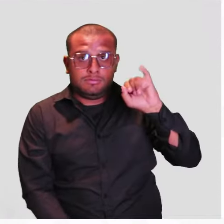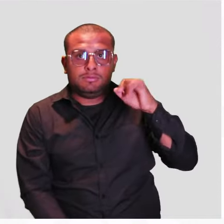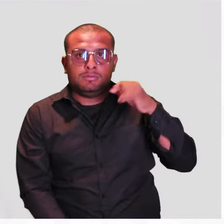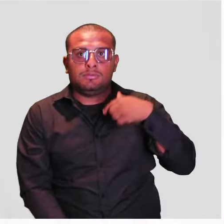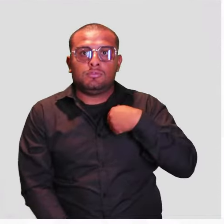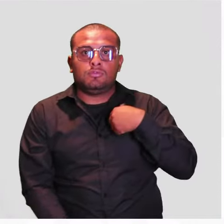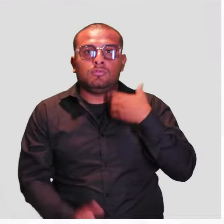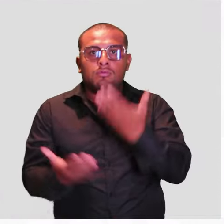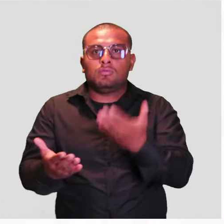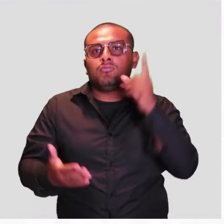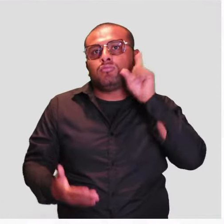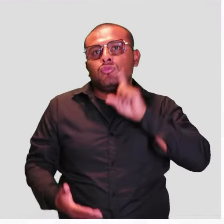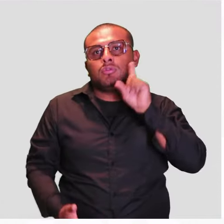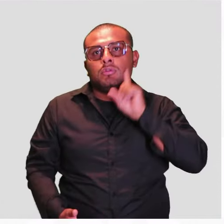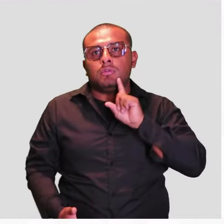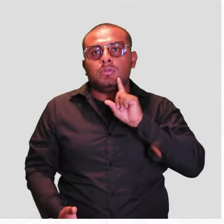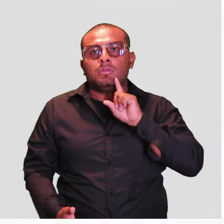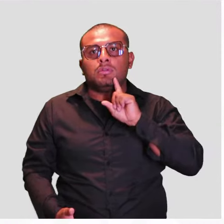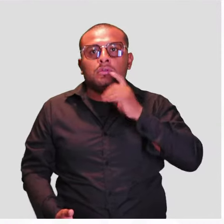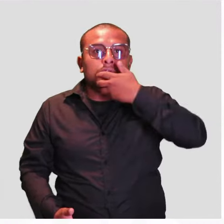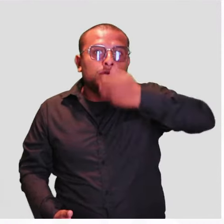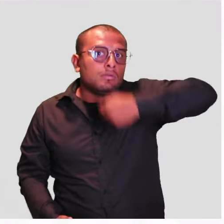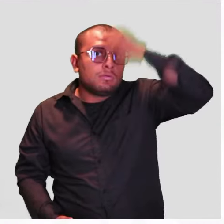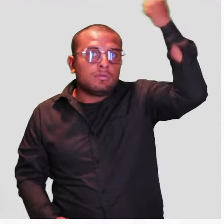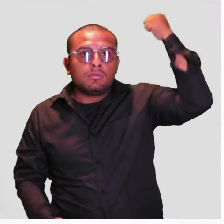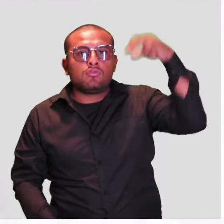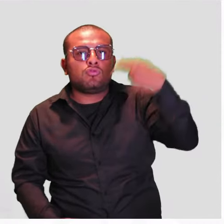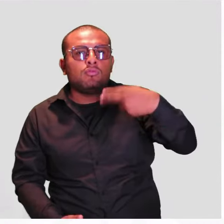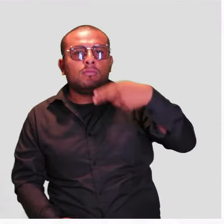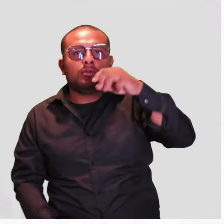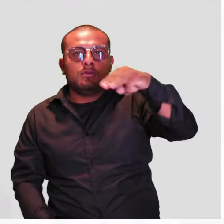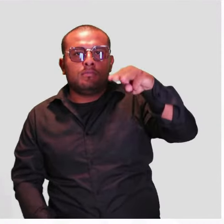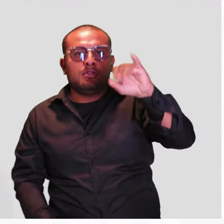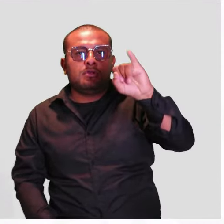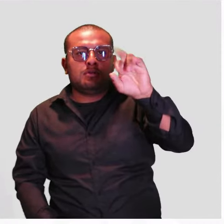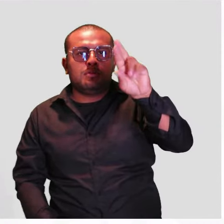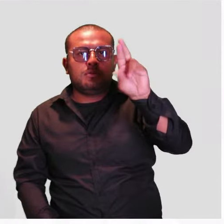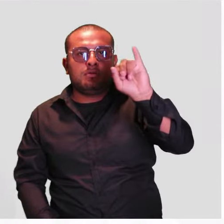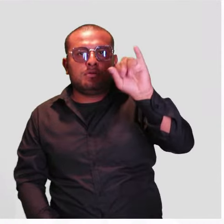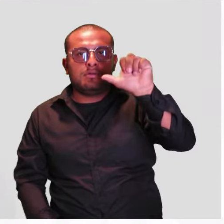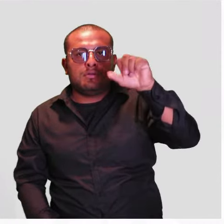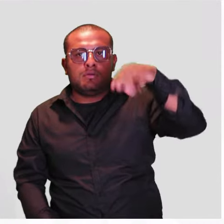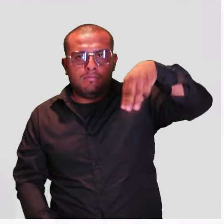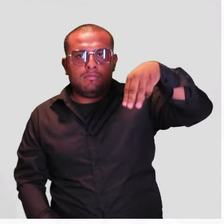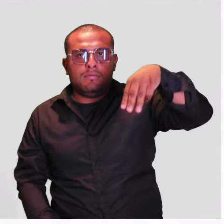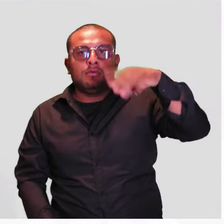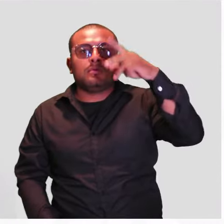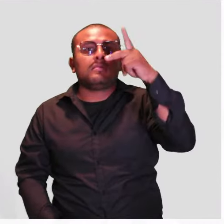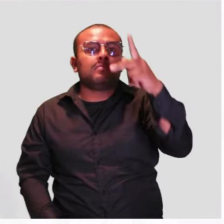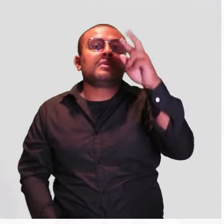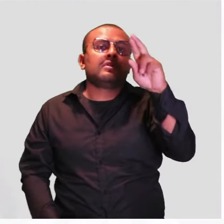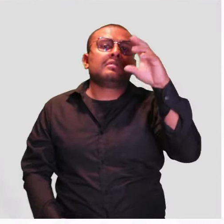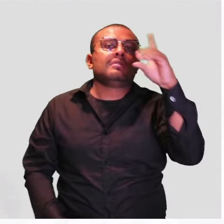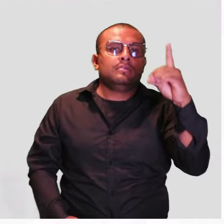candidata Miriam Gómez del PRD. Adelante, candidata, la escuchamos.